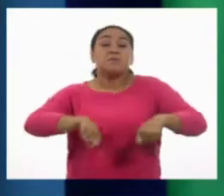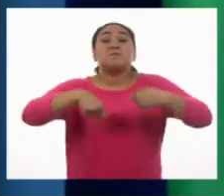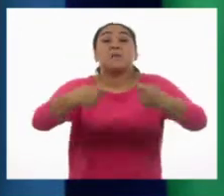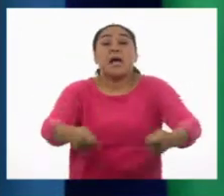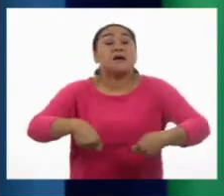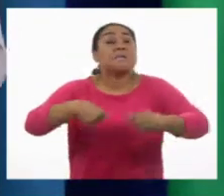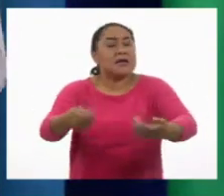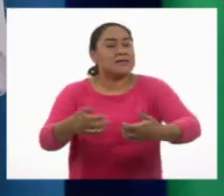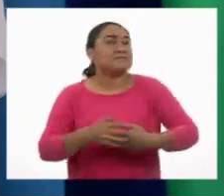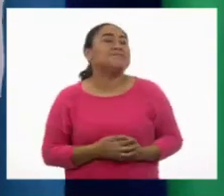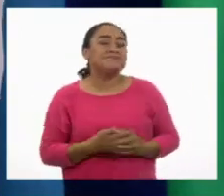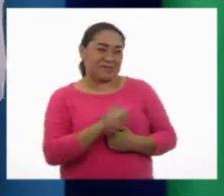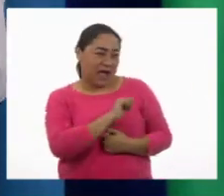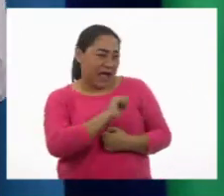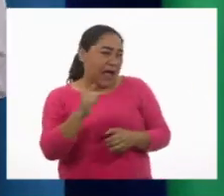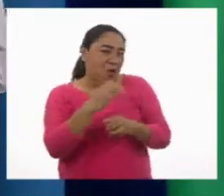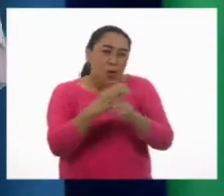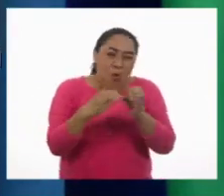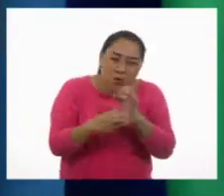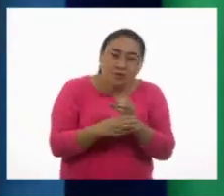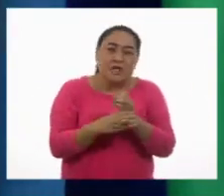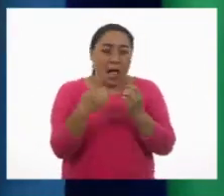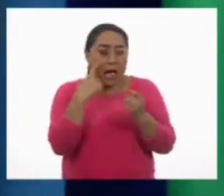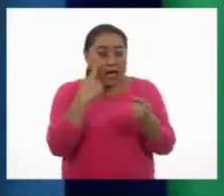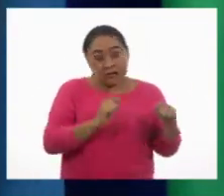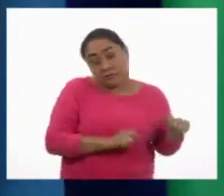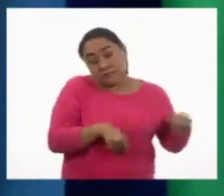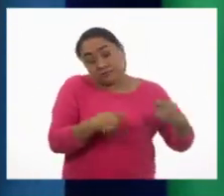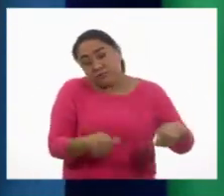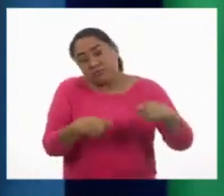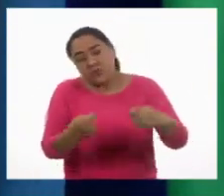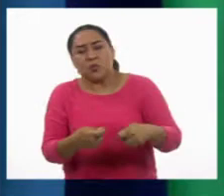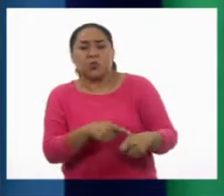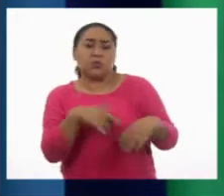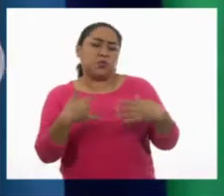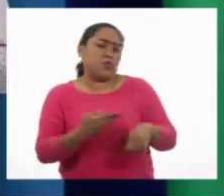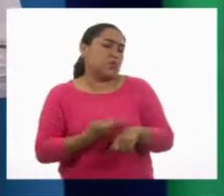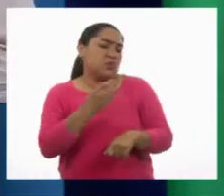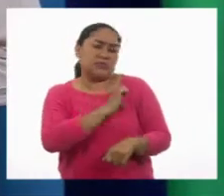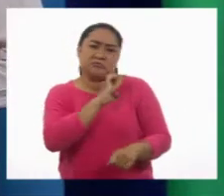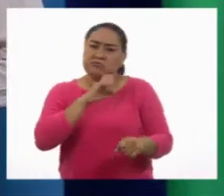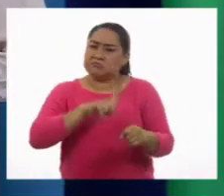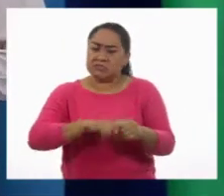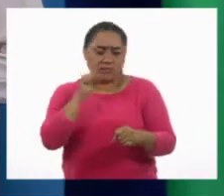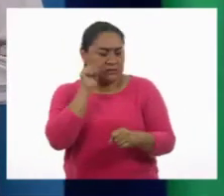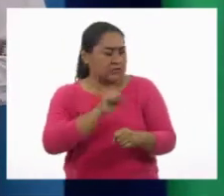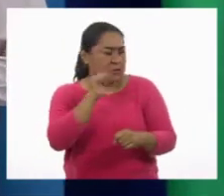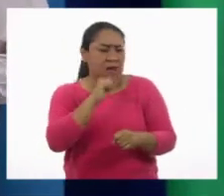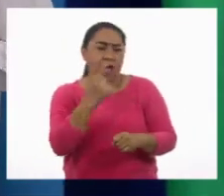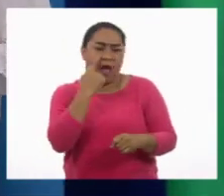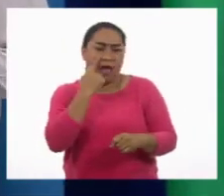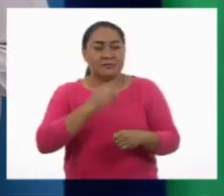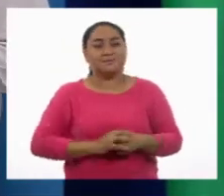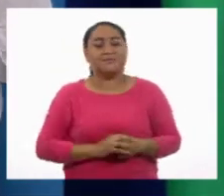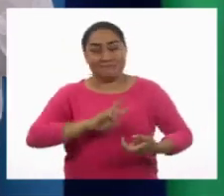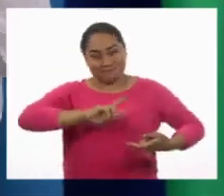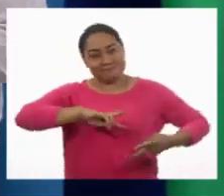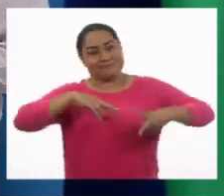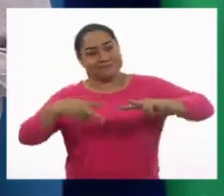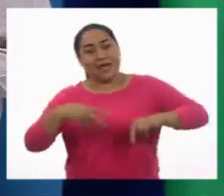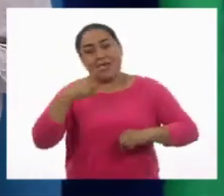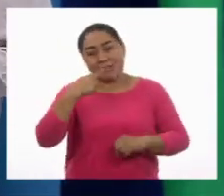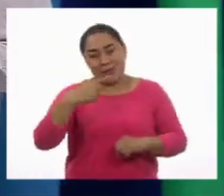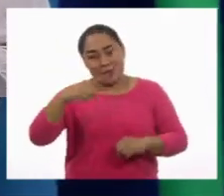que pasan de generación en generación tienen un valor muy especial. Y la chichihuale, hualpanúa, tiquipanía,